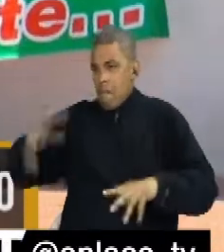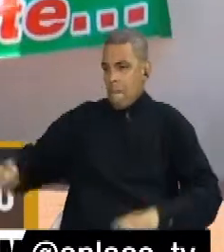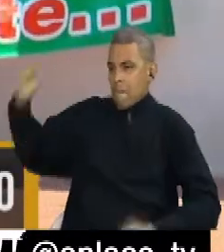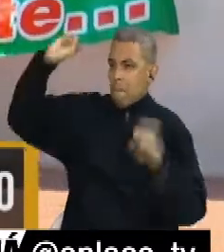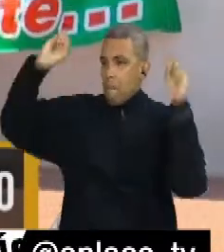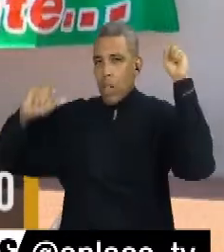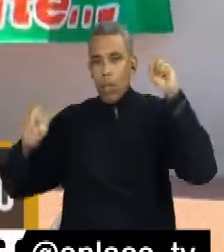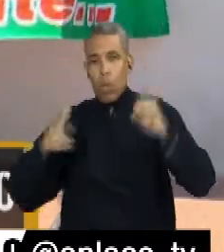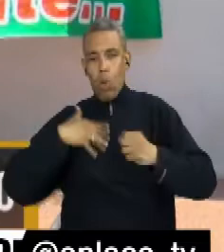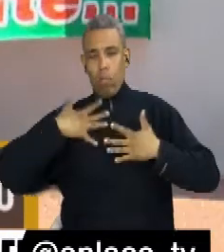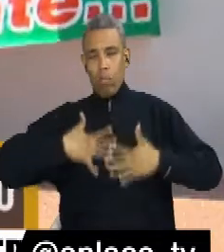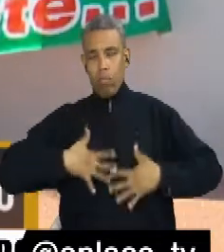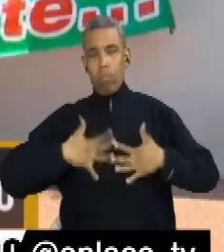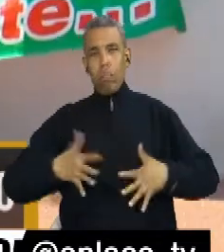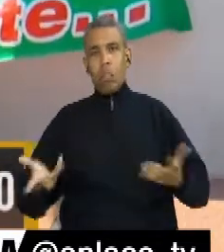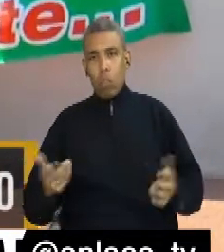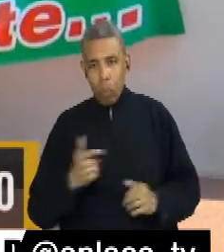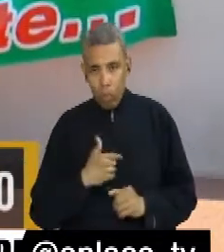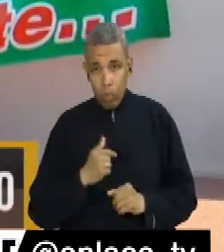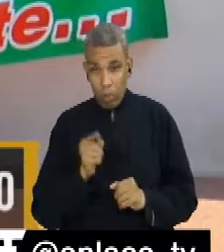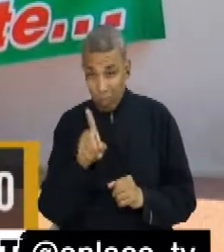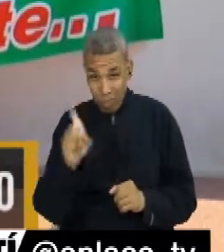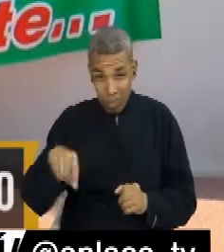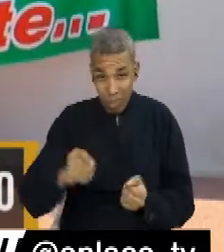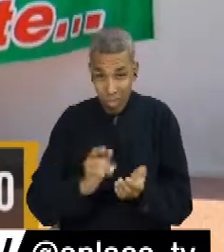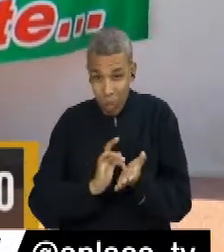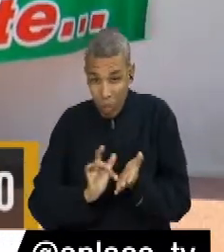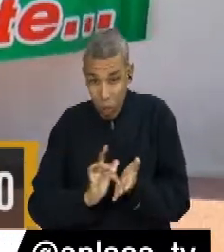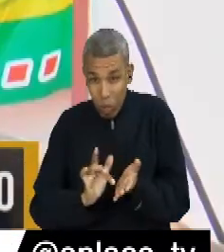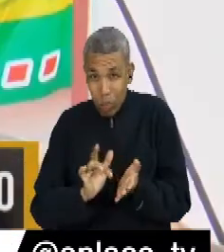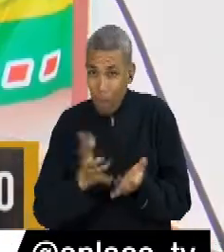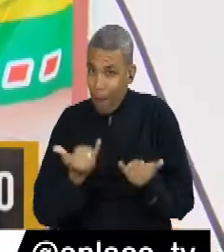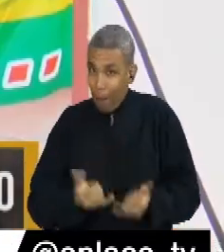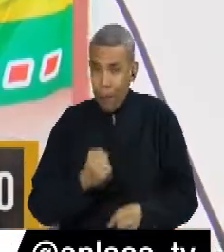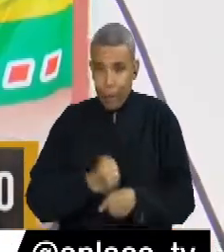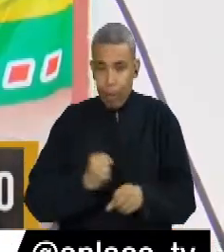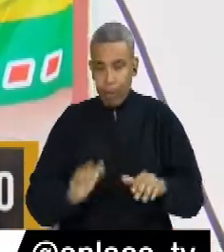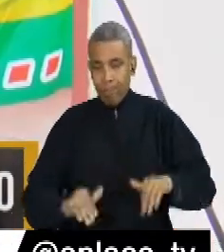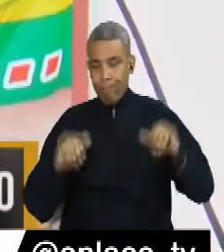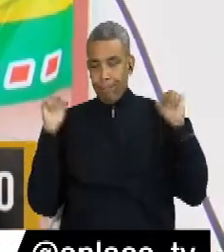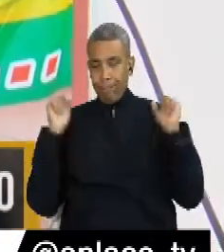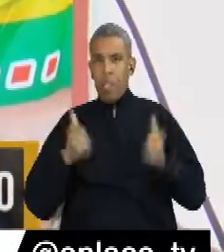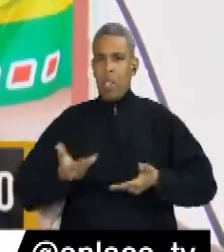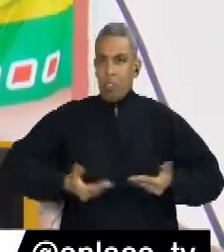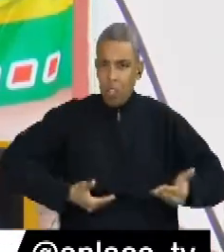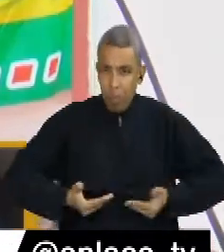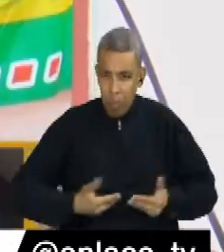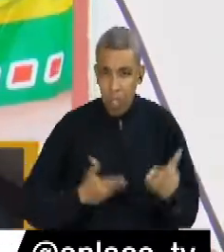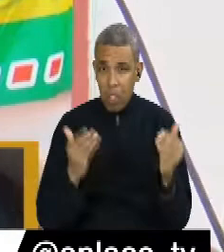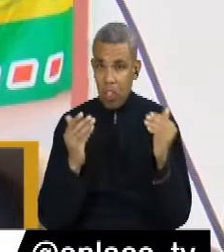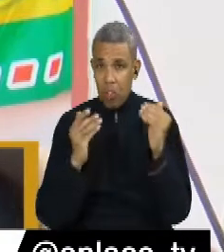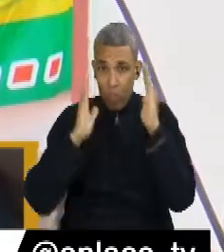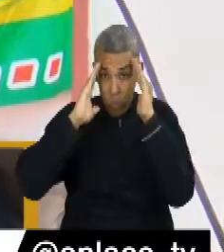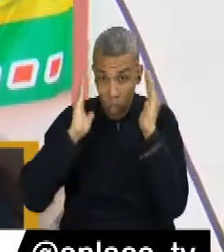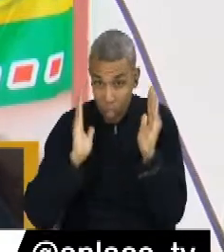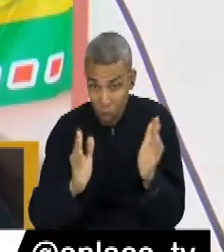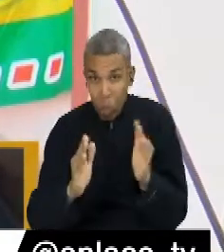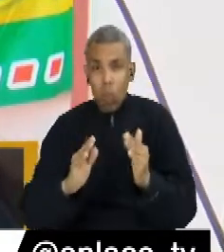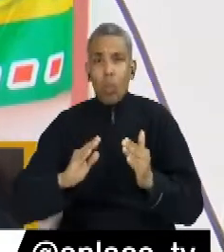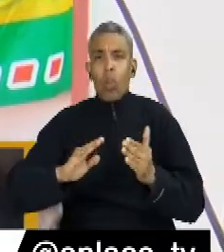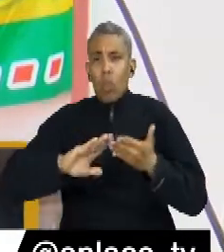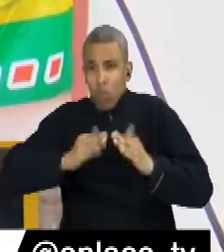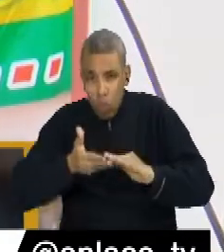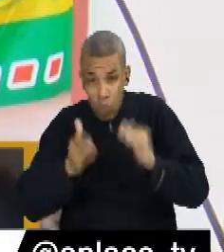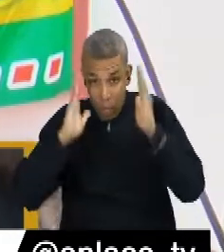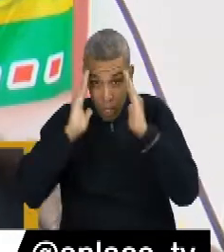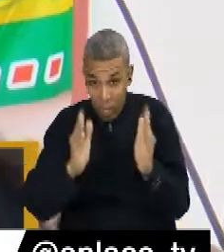para quienes requieran de los servicios en esta entidad pública están suspendidos. No se está prestando el servicio y hemos estado en